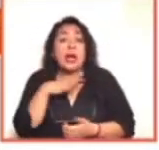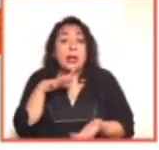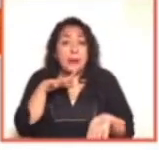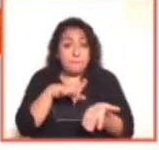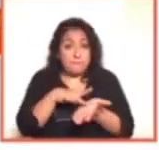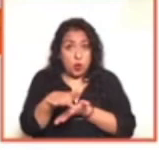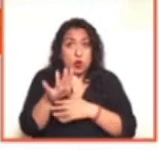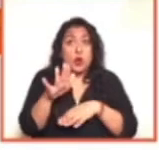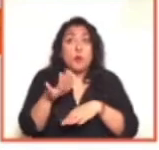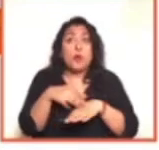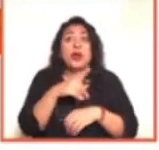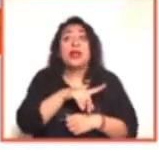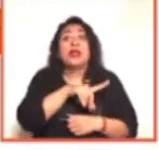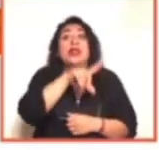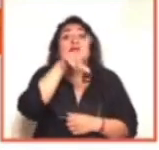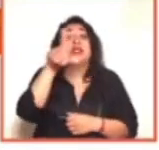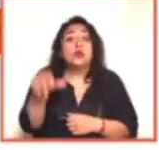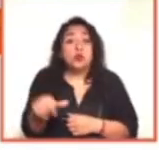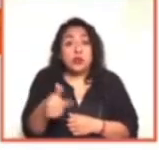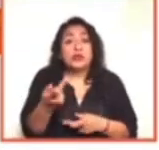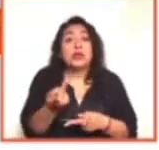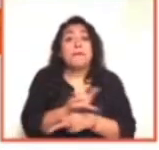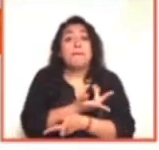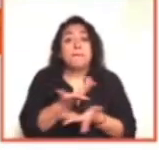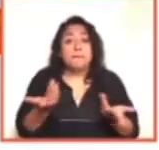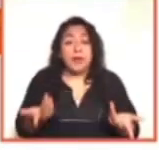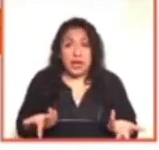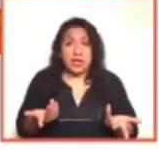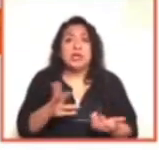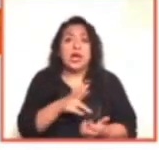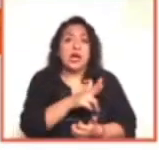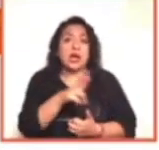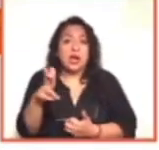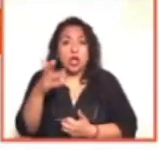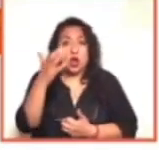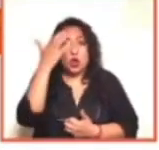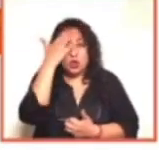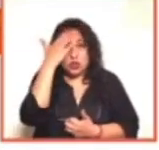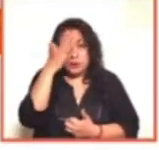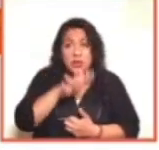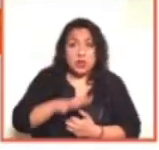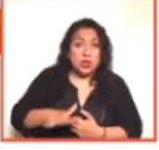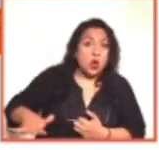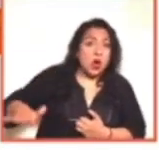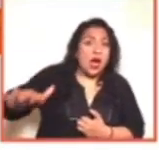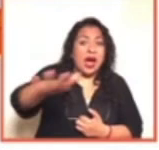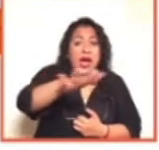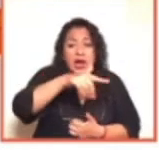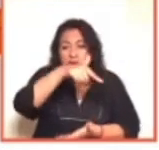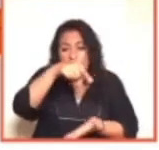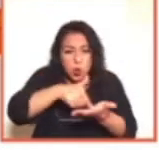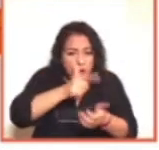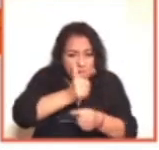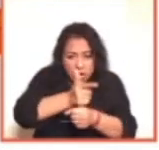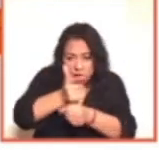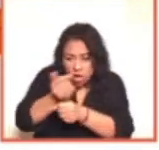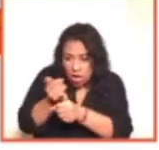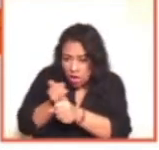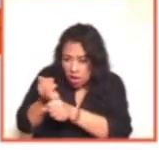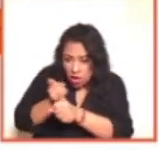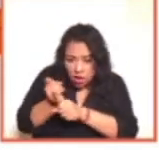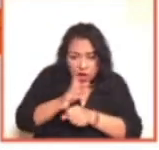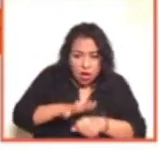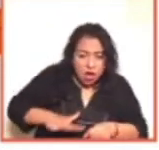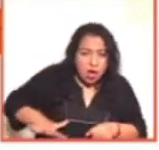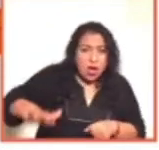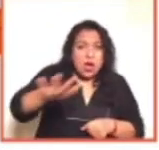lo siguiente que vendría es el reconocimiento del área, del sitio y después del área, porque es un